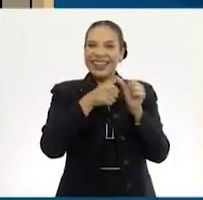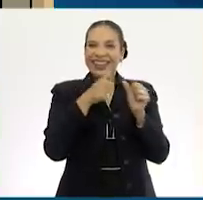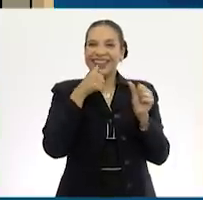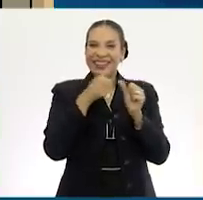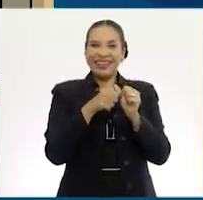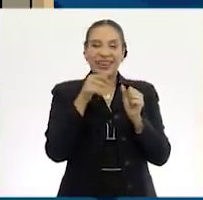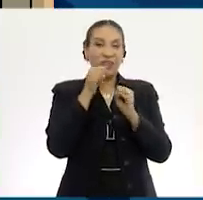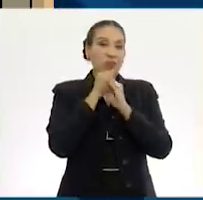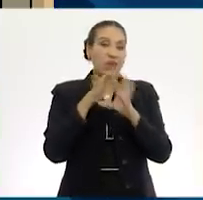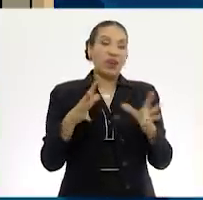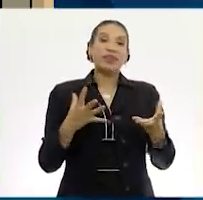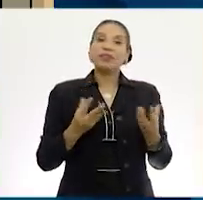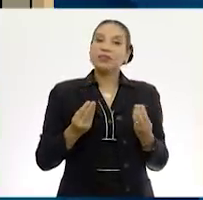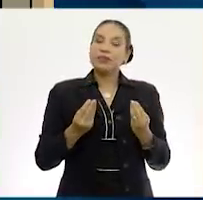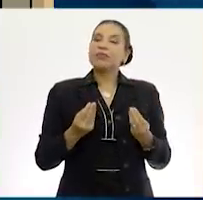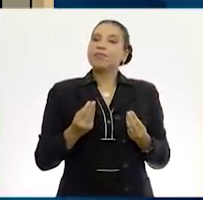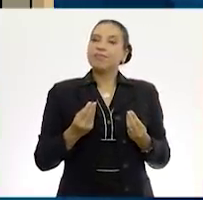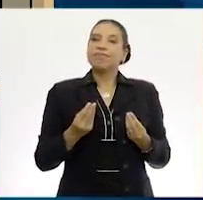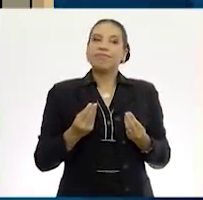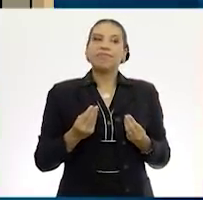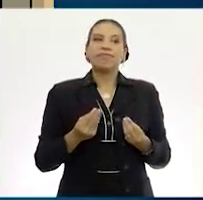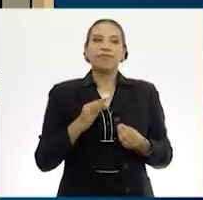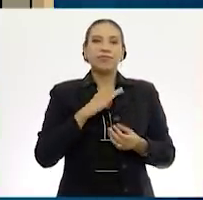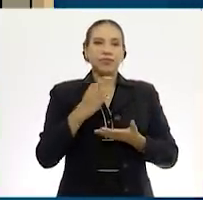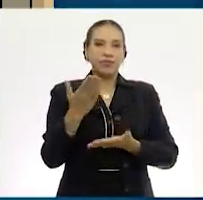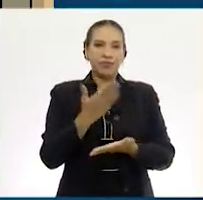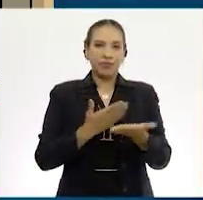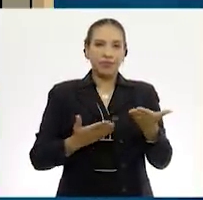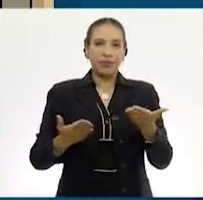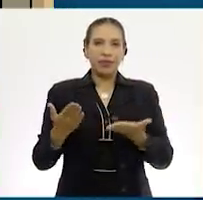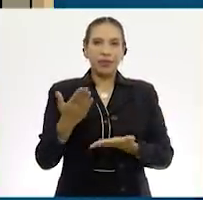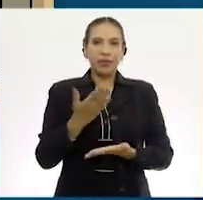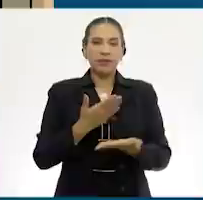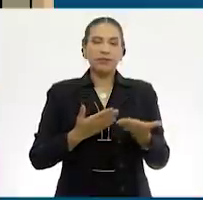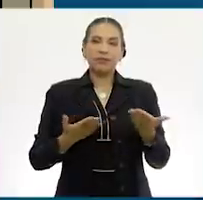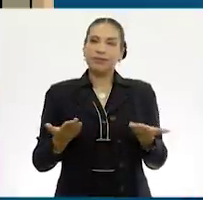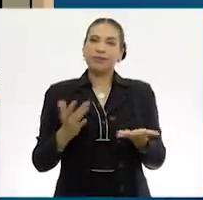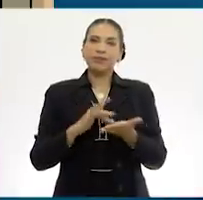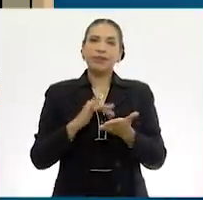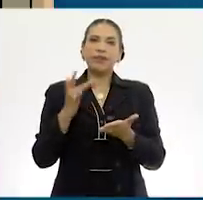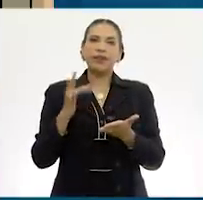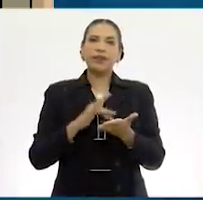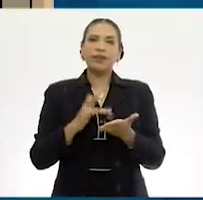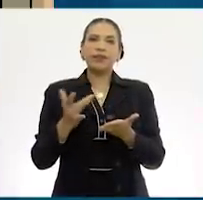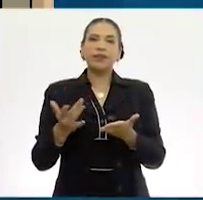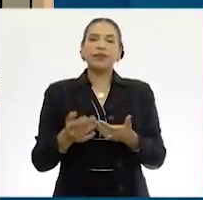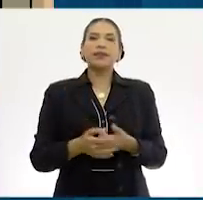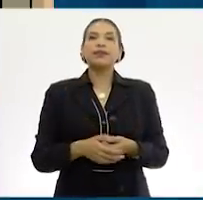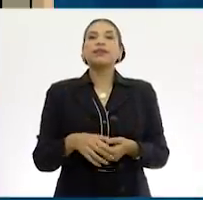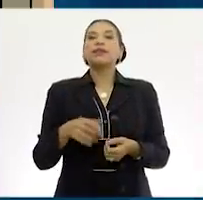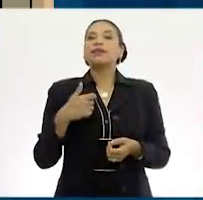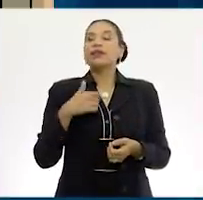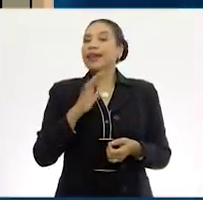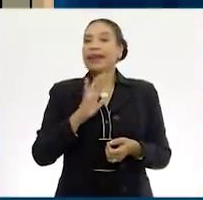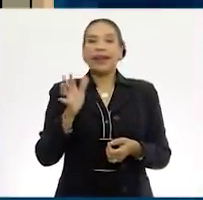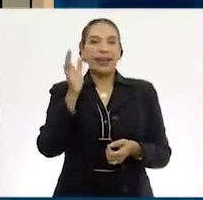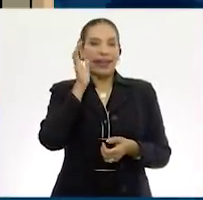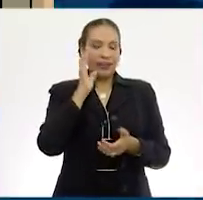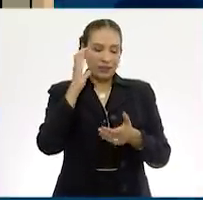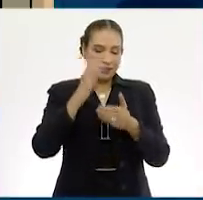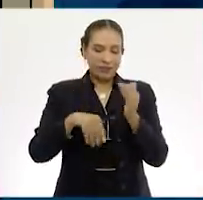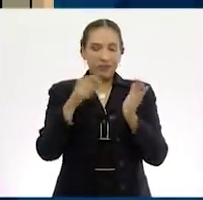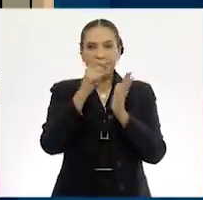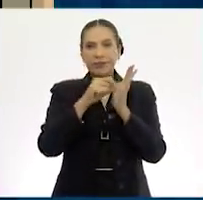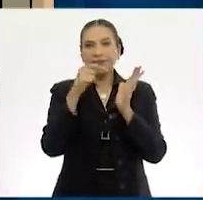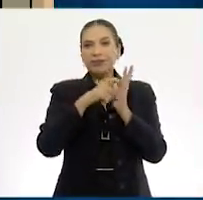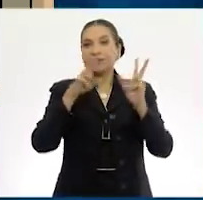que tiene mucha información que nos va a compartir. Claro, gracias, profe. Yo ya casi termino, pero me falta anotar